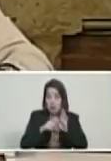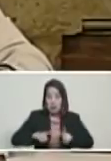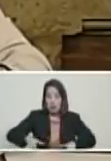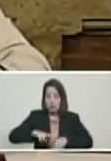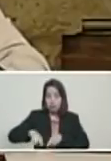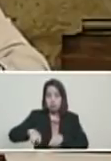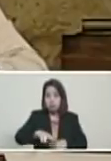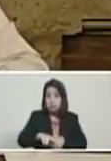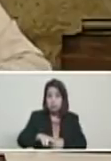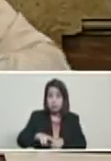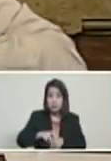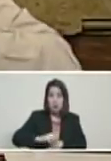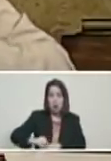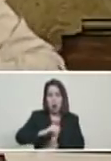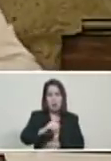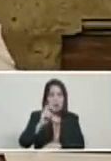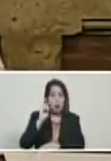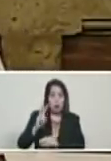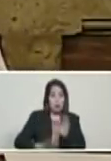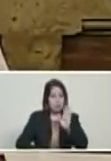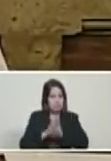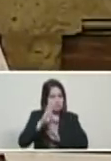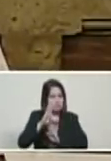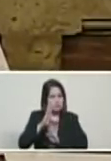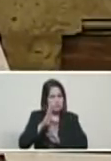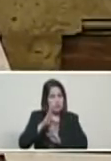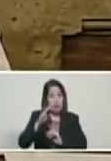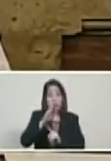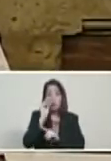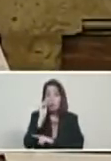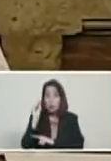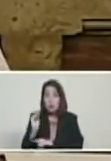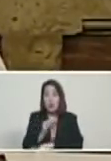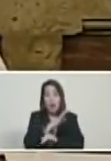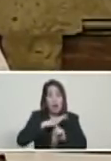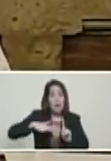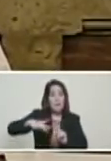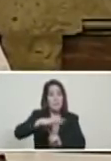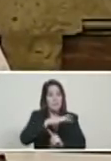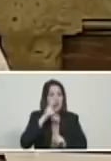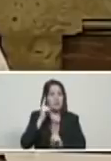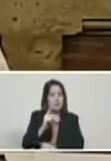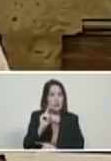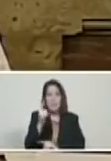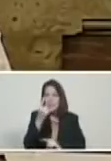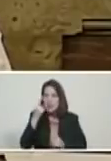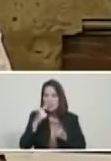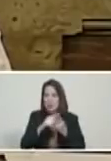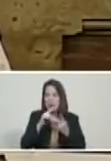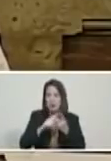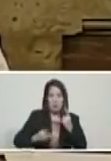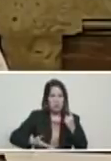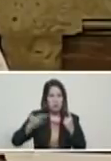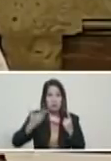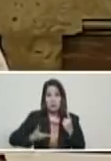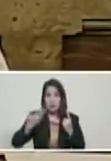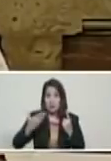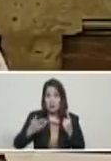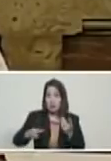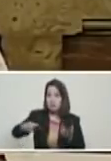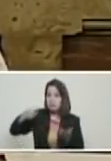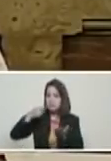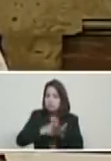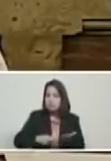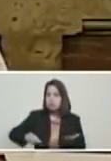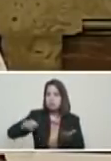Orinoco, bueno, el desarrollo sustentable, ecosustentable, con inversiones como